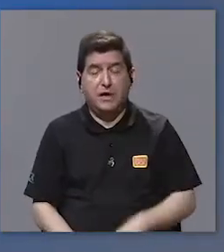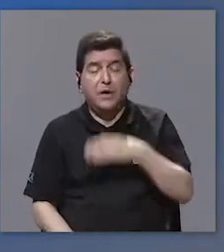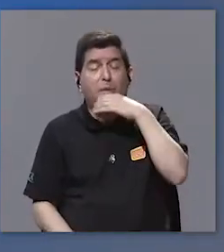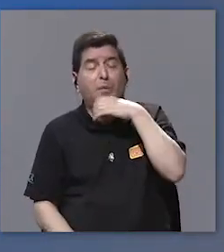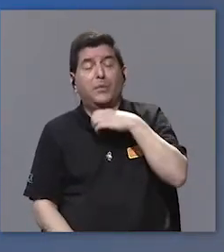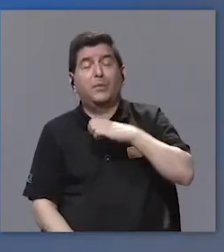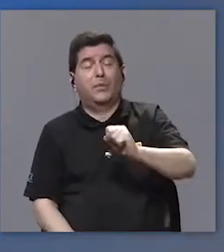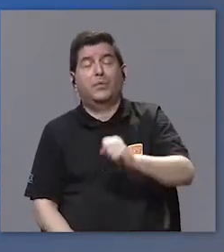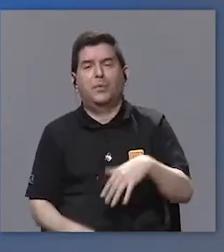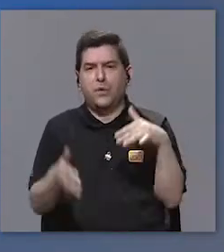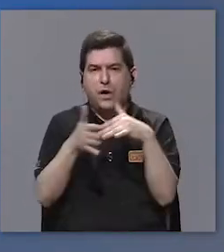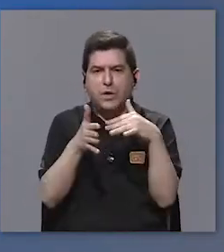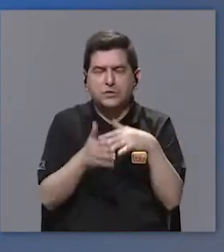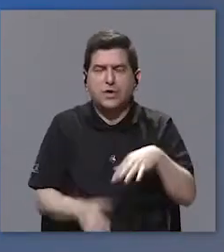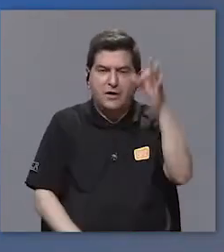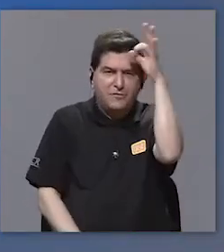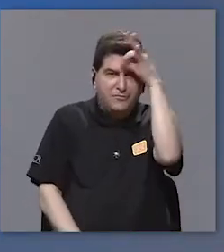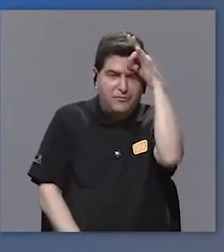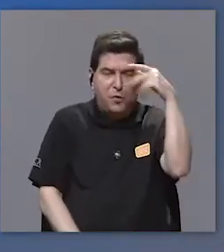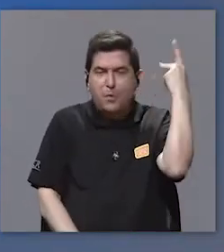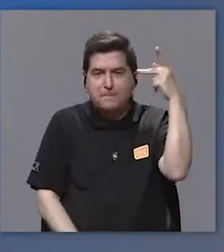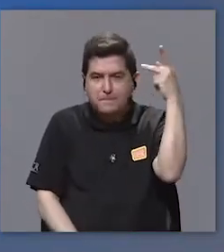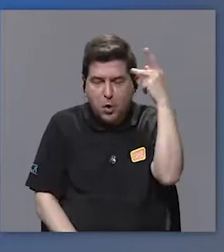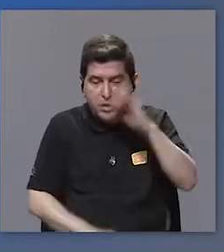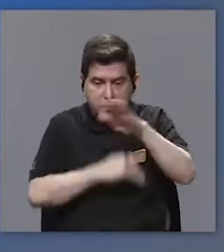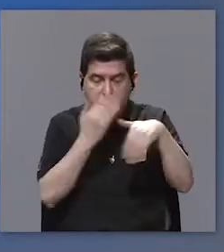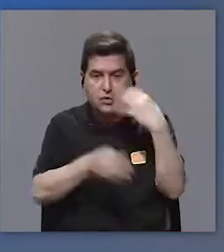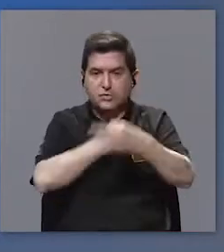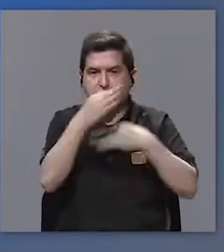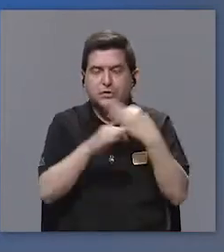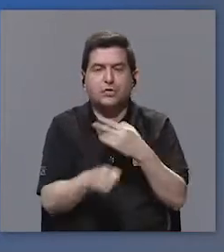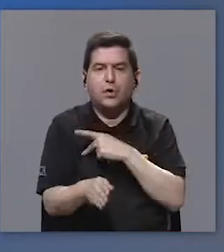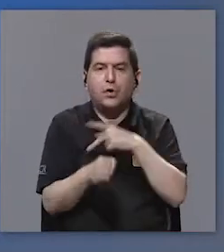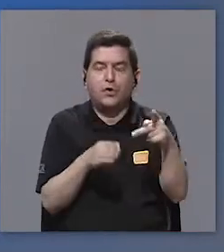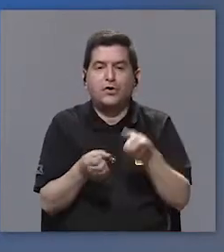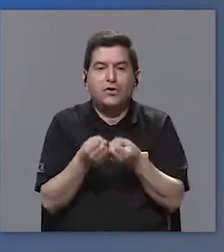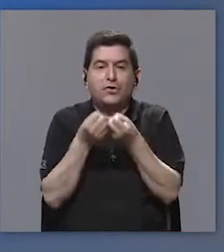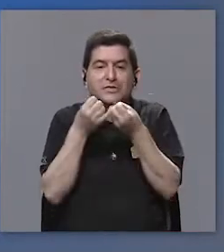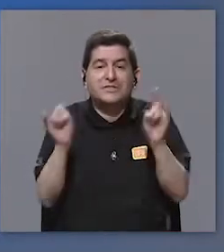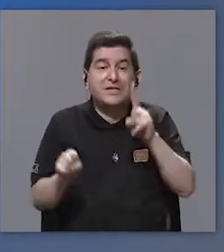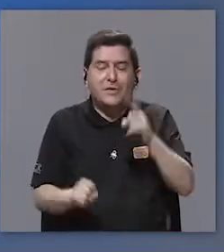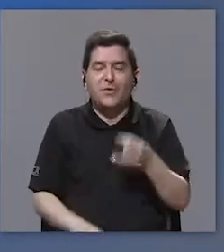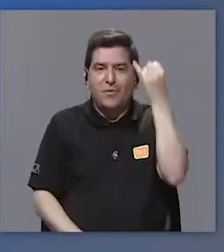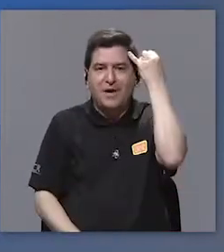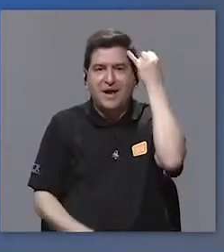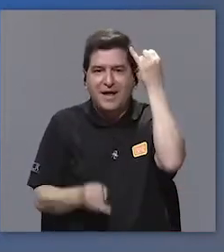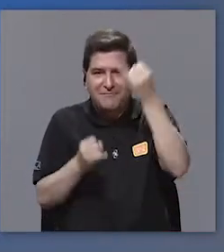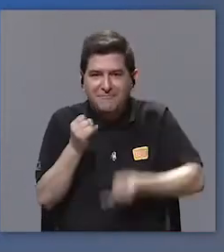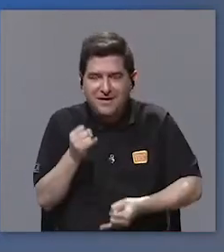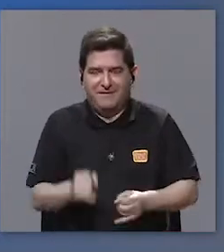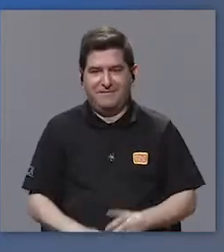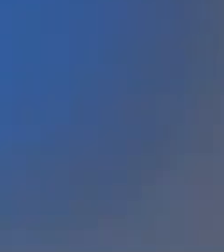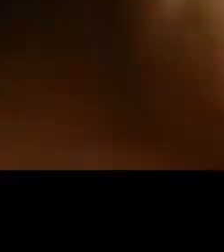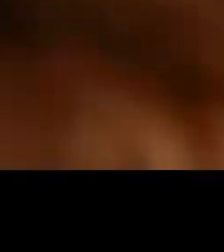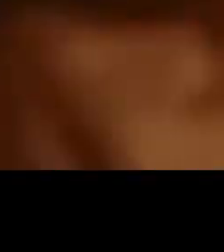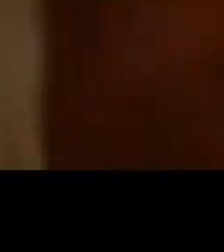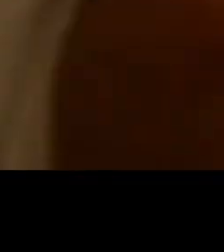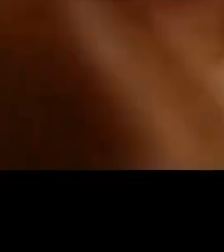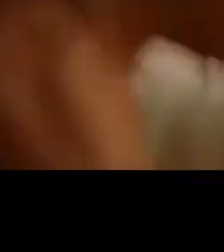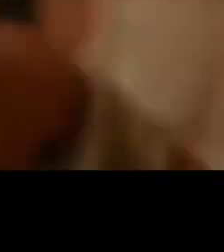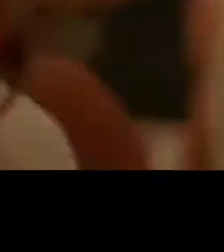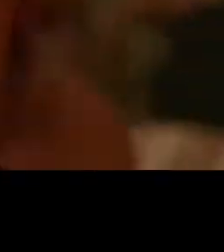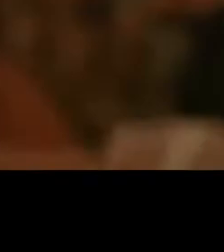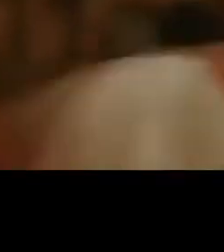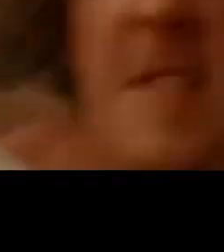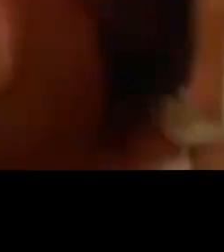concepto tan antiguo que ha sido estudiado por los filósofos políticos y todo tipo de profesionales sin llegar nunca a un acuerdo unánime